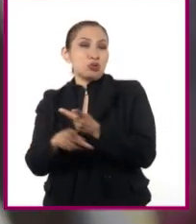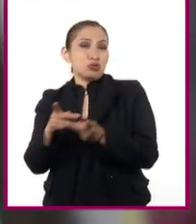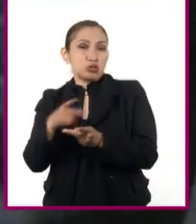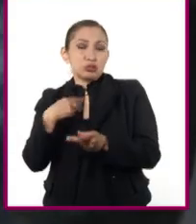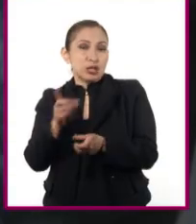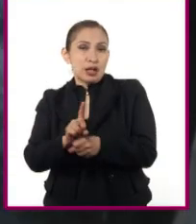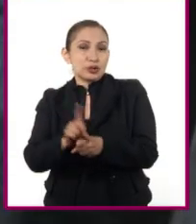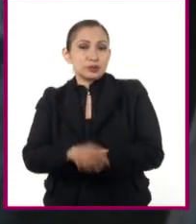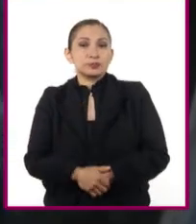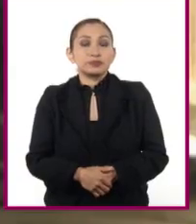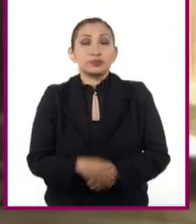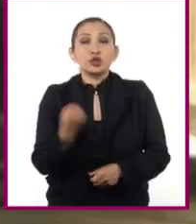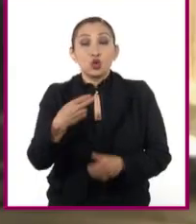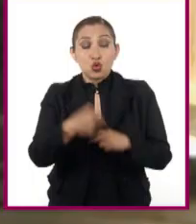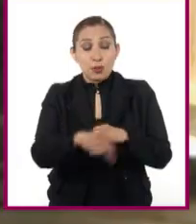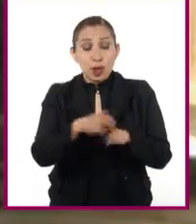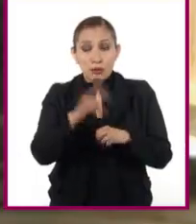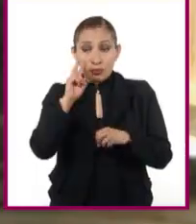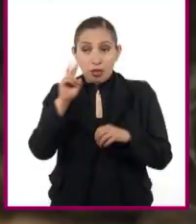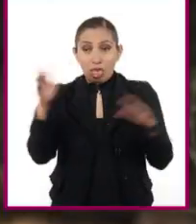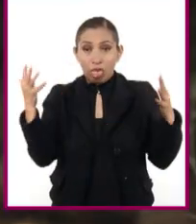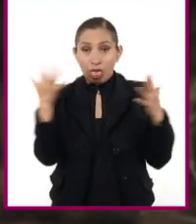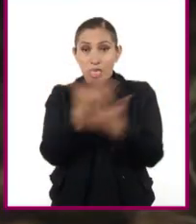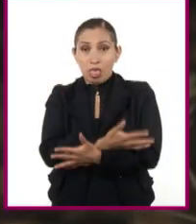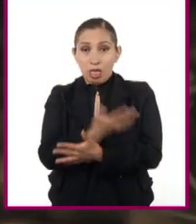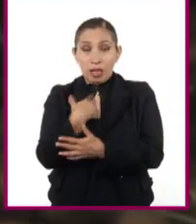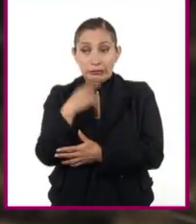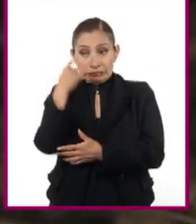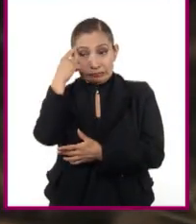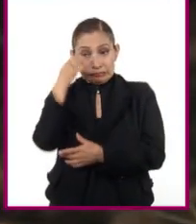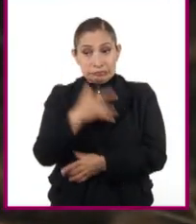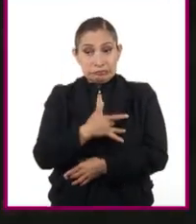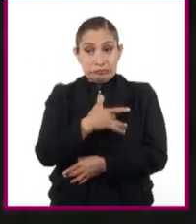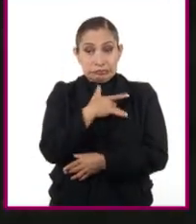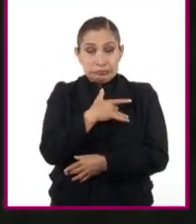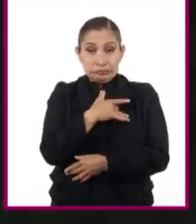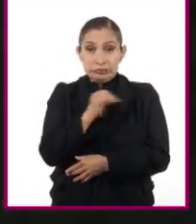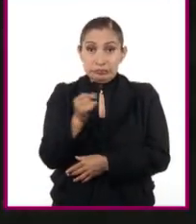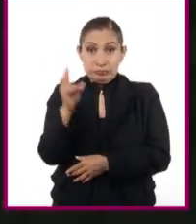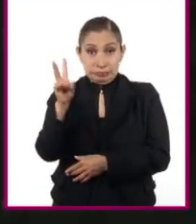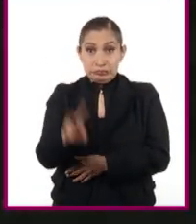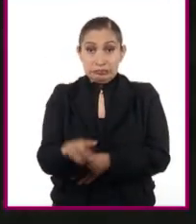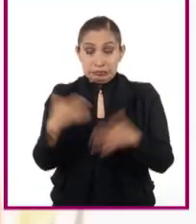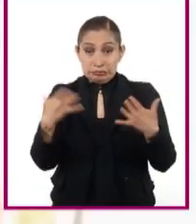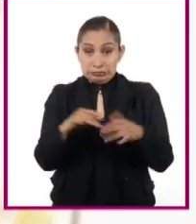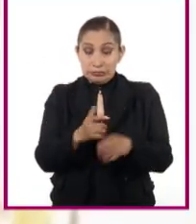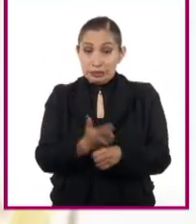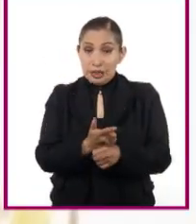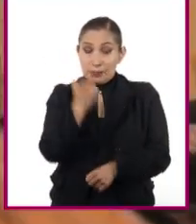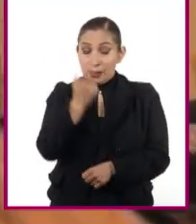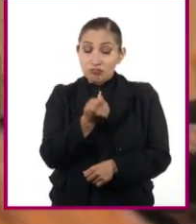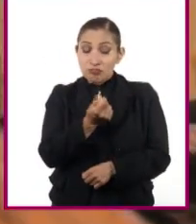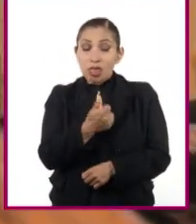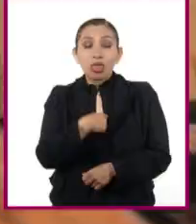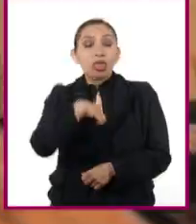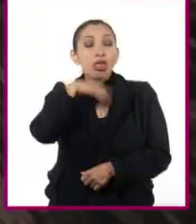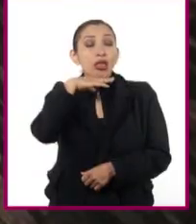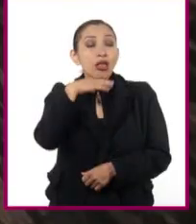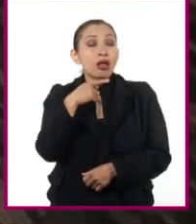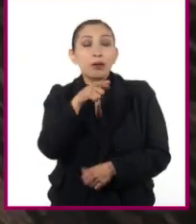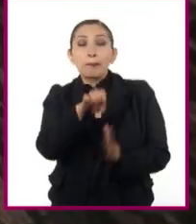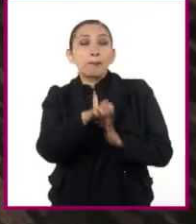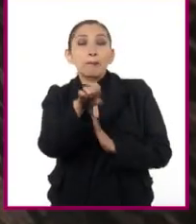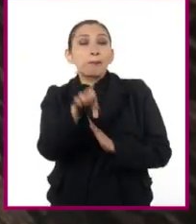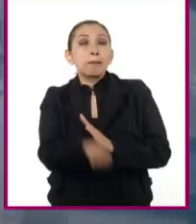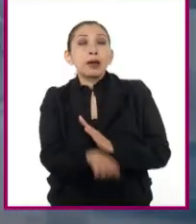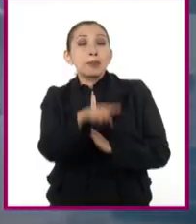cotidianos. Sus cifras han dado una fuerte sacudida a la conciencia, y no es para menos. Pocas veces reparamos en que,